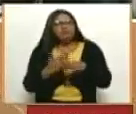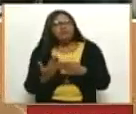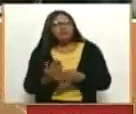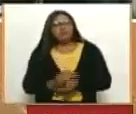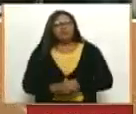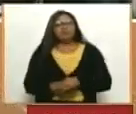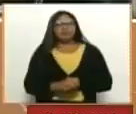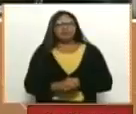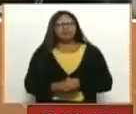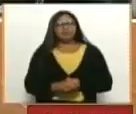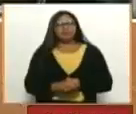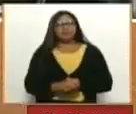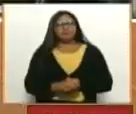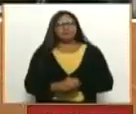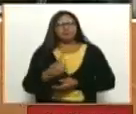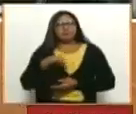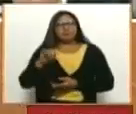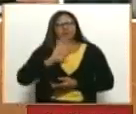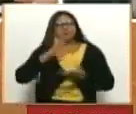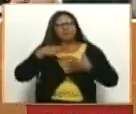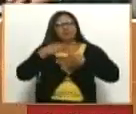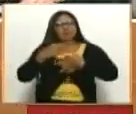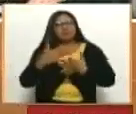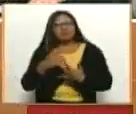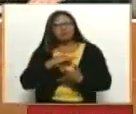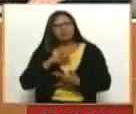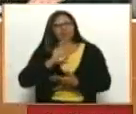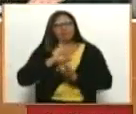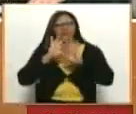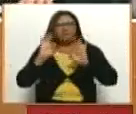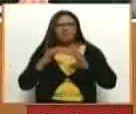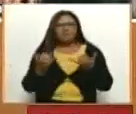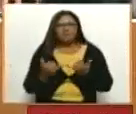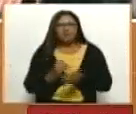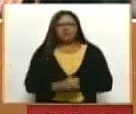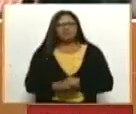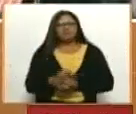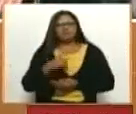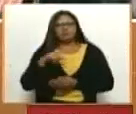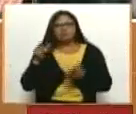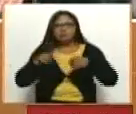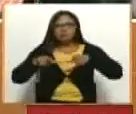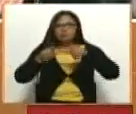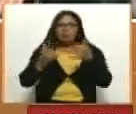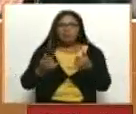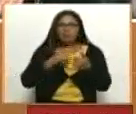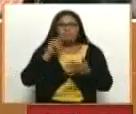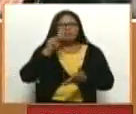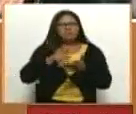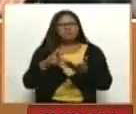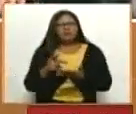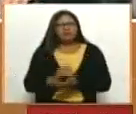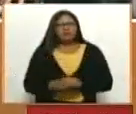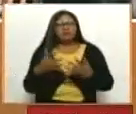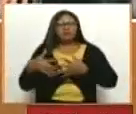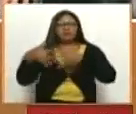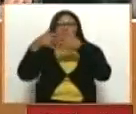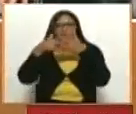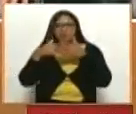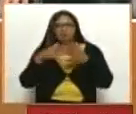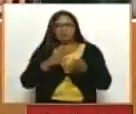no están en base a sus propios intereses. Por primera vez tenemos un escenario de sanciones donde van a participar los Estados Unidos. Aquí